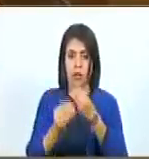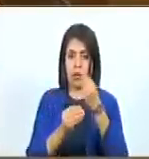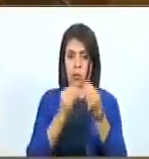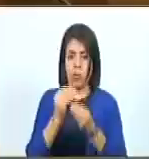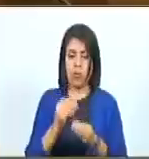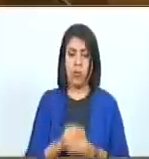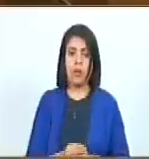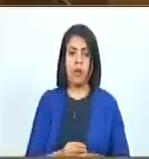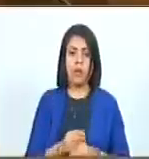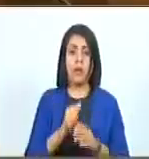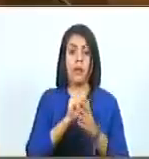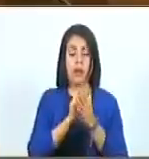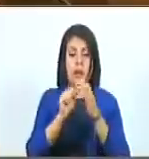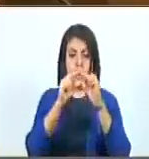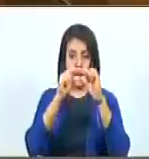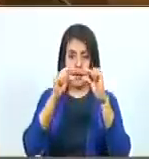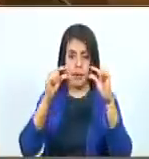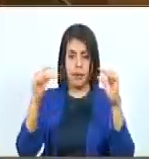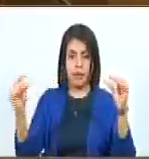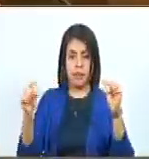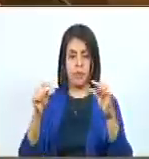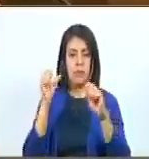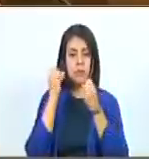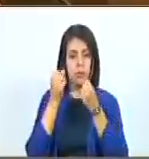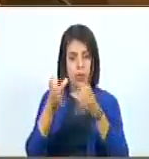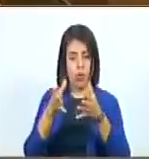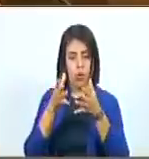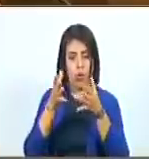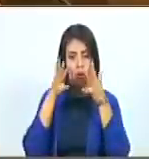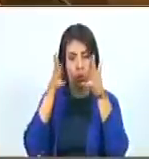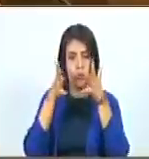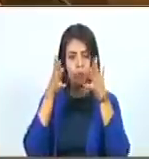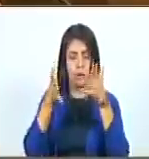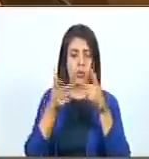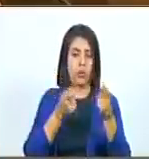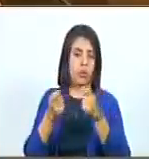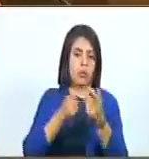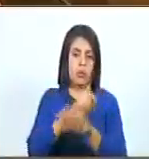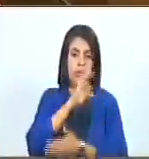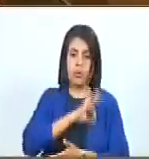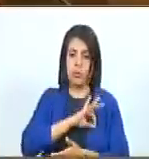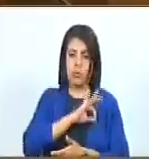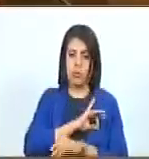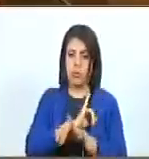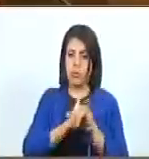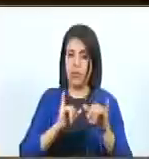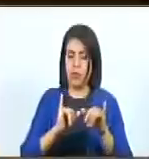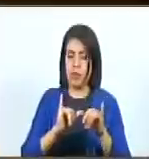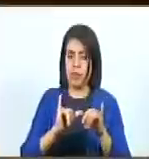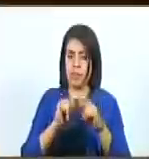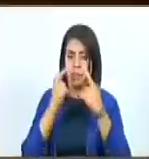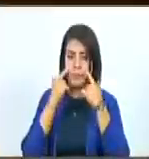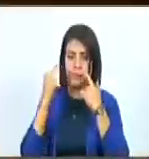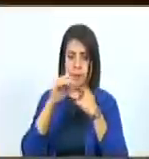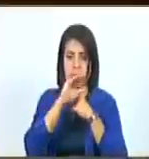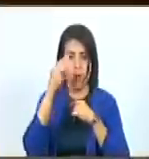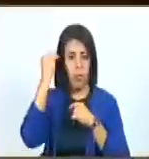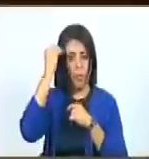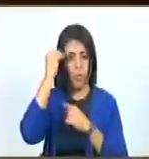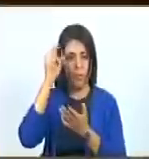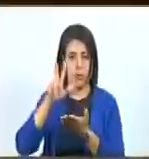de la siguiente manera. Epígrafe Consejo de Contraloría Social. Estado presidente. En consideración al epígrafe